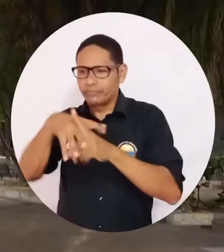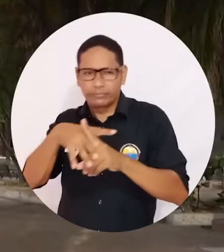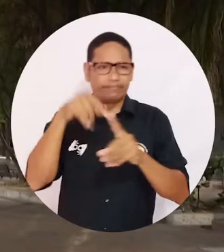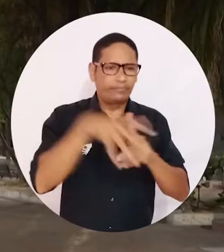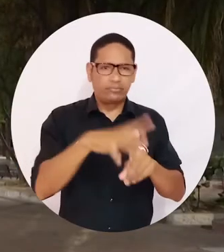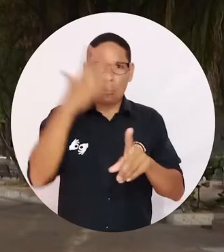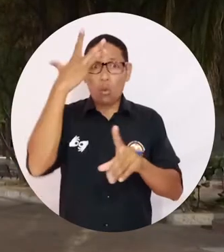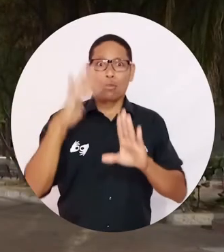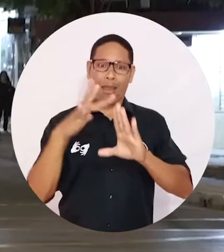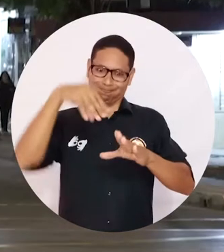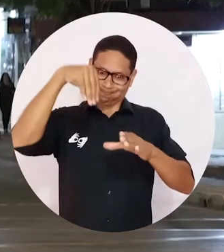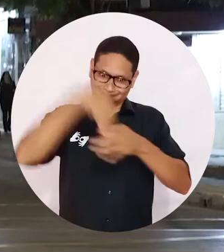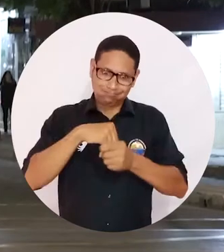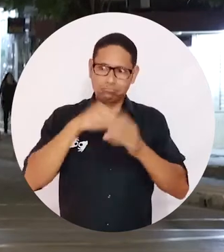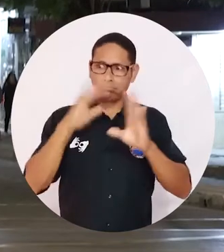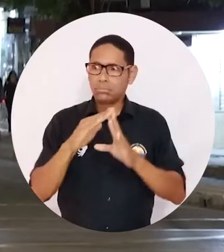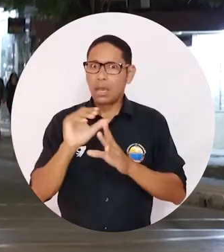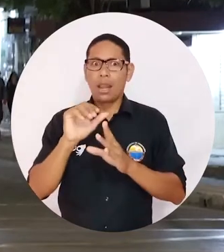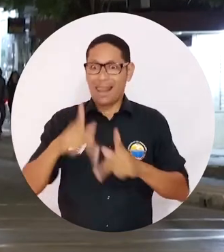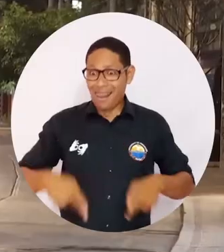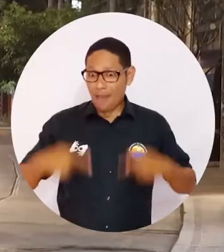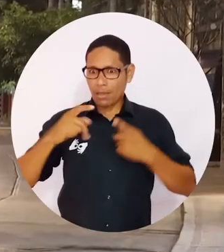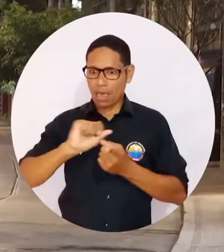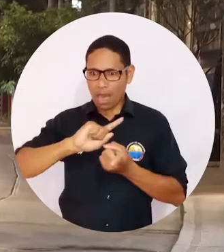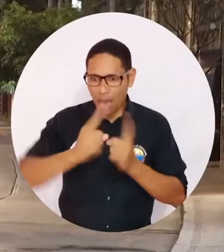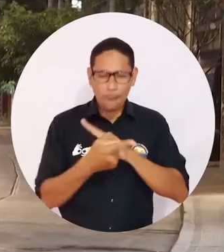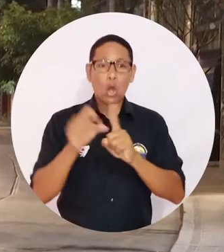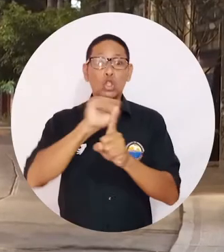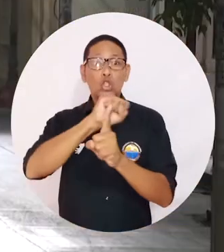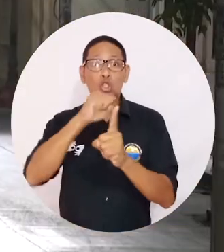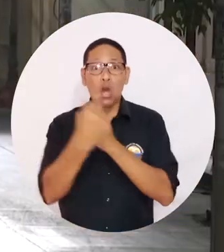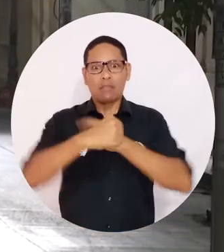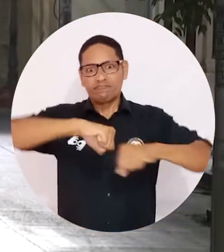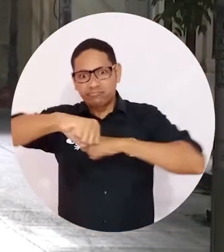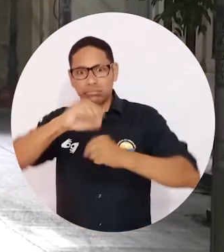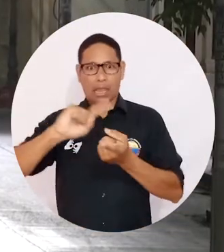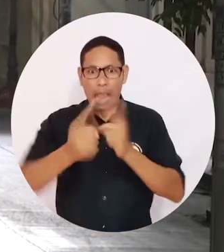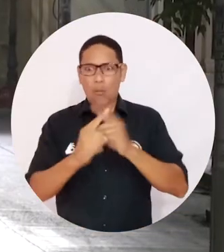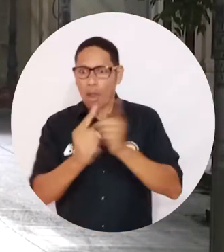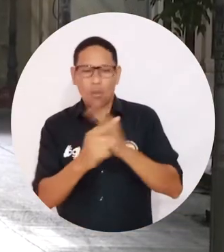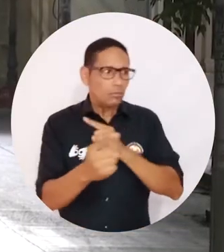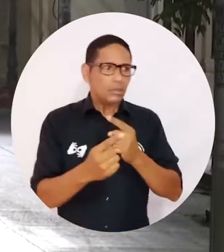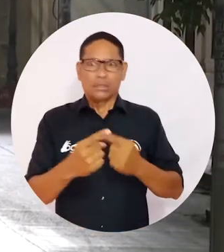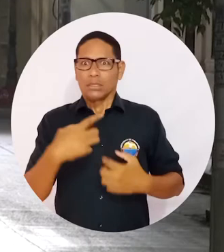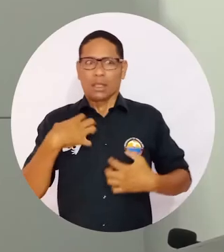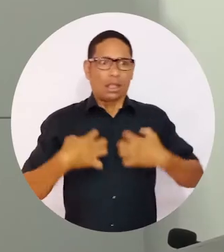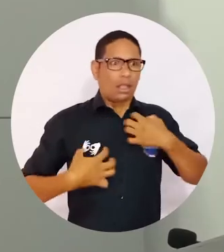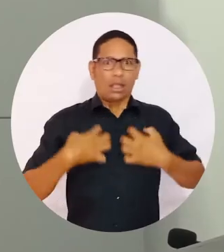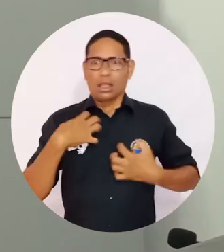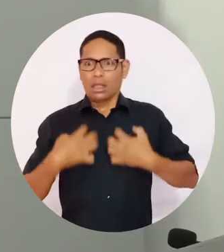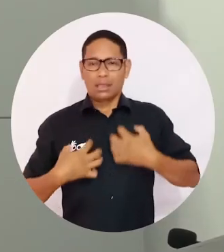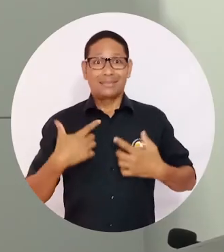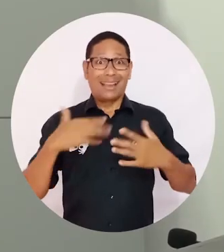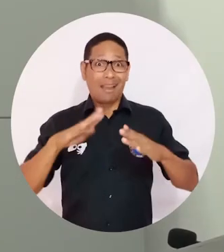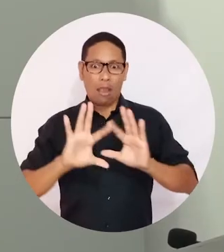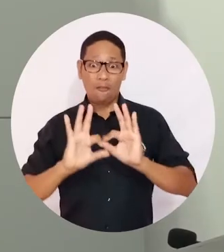las medidas de confinamiento, el aislamiento social, los cambios en la vida cotidiana y la acumulación de tareas en el hogar. Nuestra red de